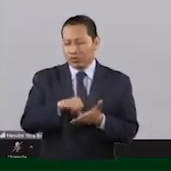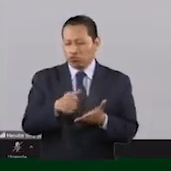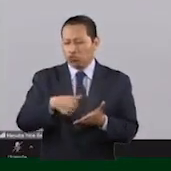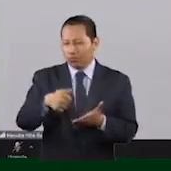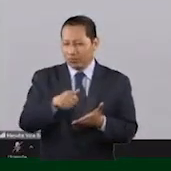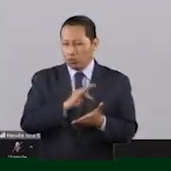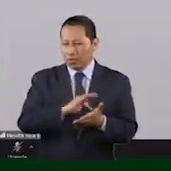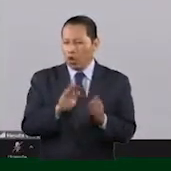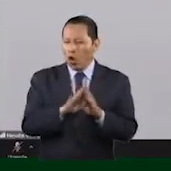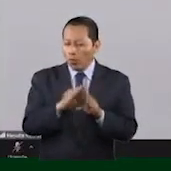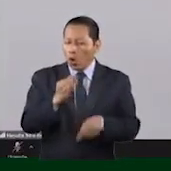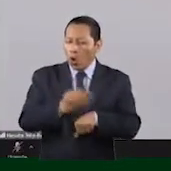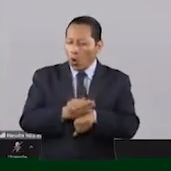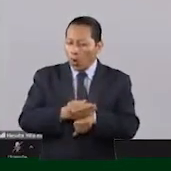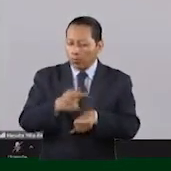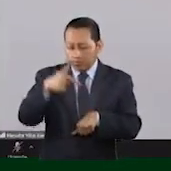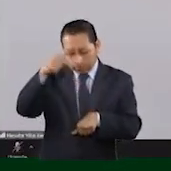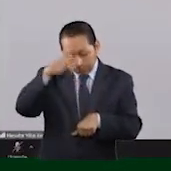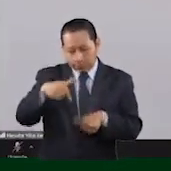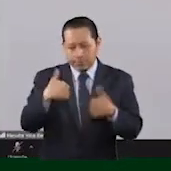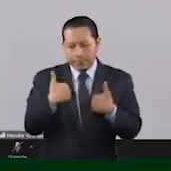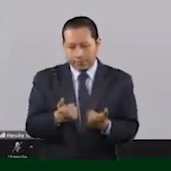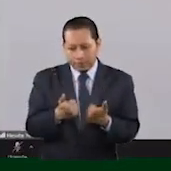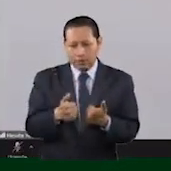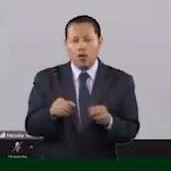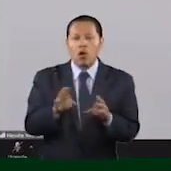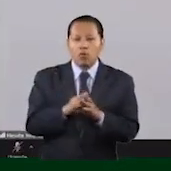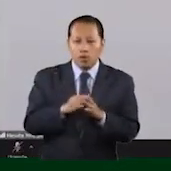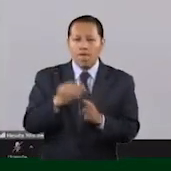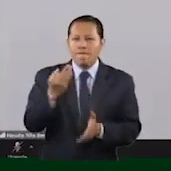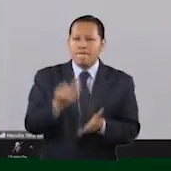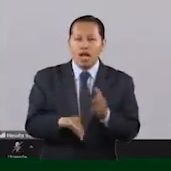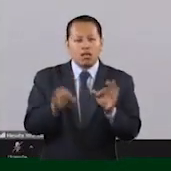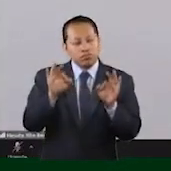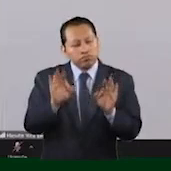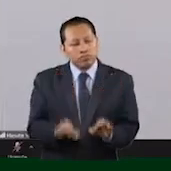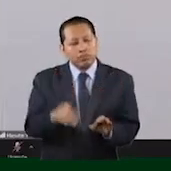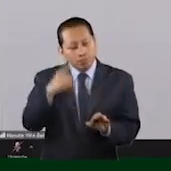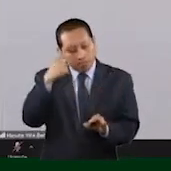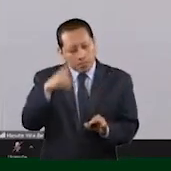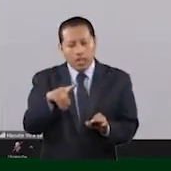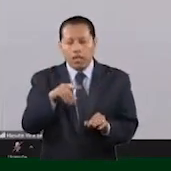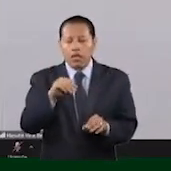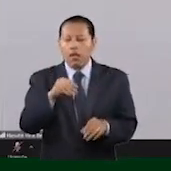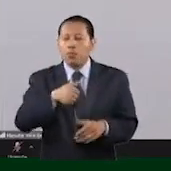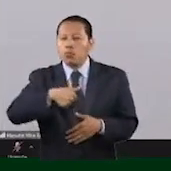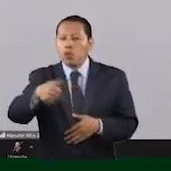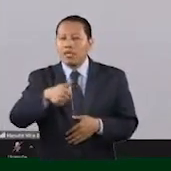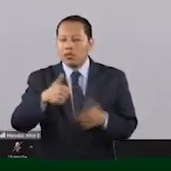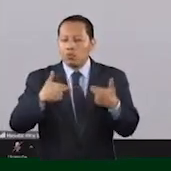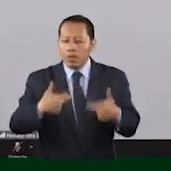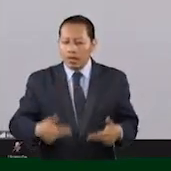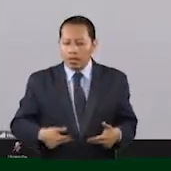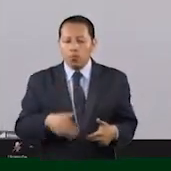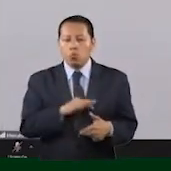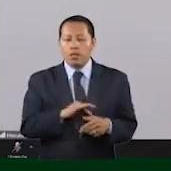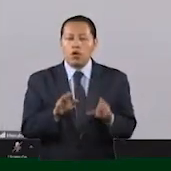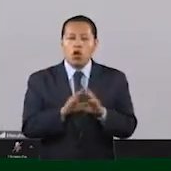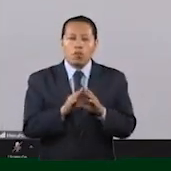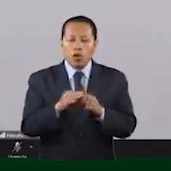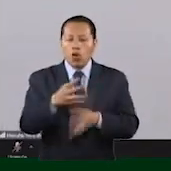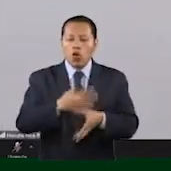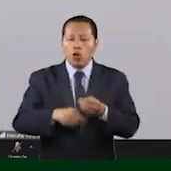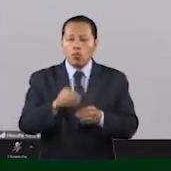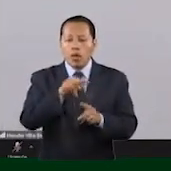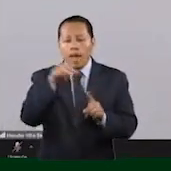que enfrentamos actualmente la crítica sobre la falta de resultados efectivos en el manejo de la movilidad humana lo que requiere a su vez de